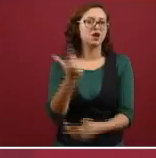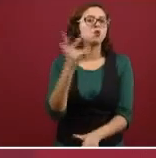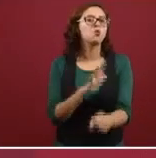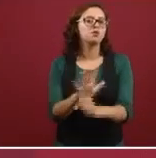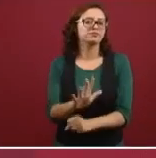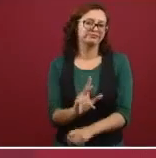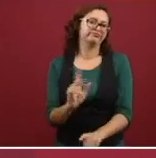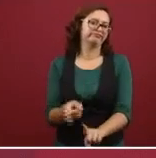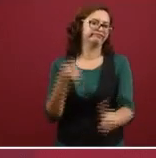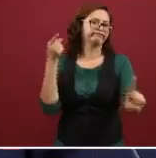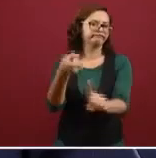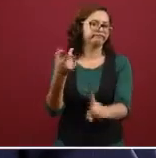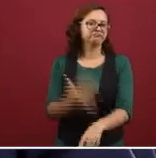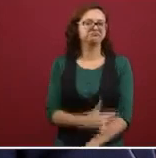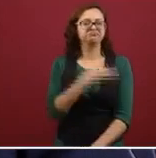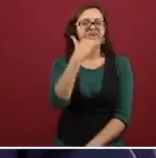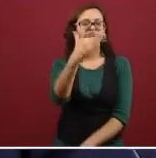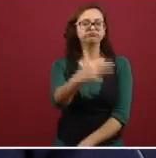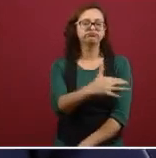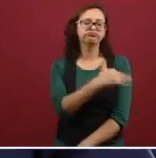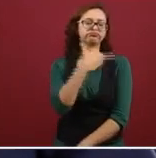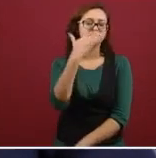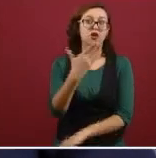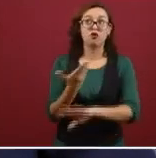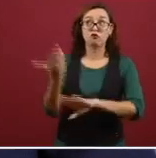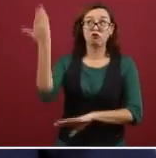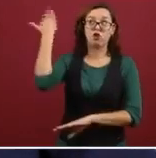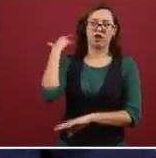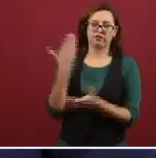¿O era el principal problema de México?